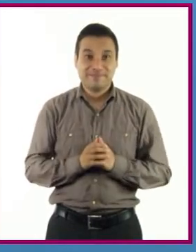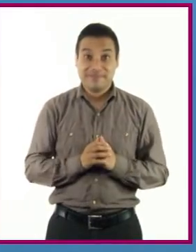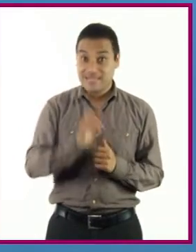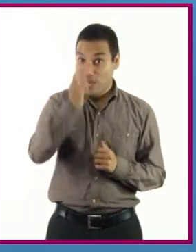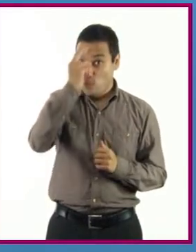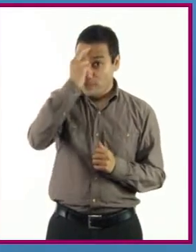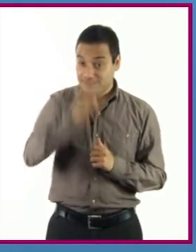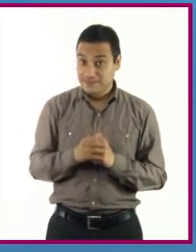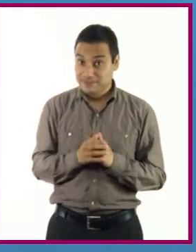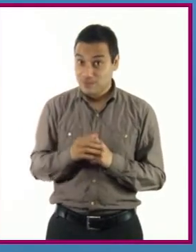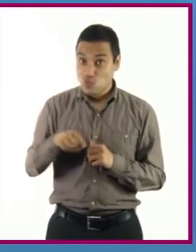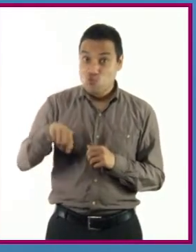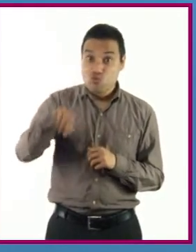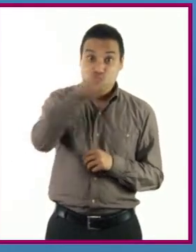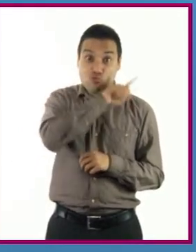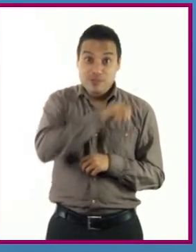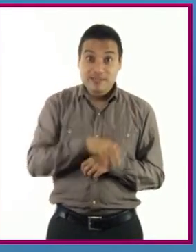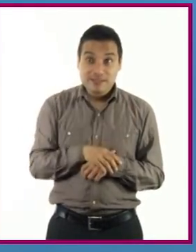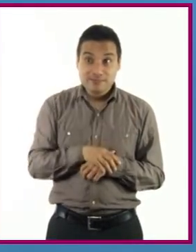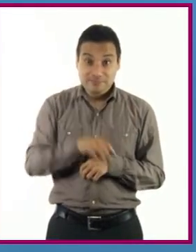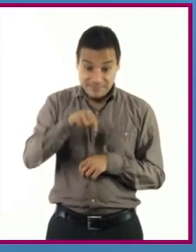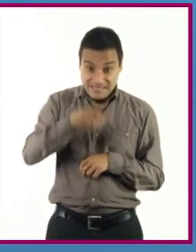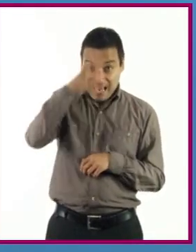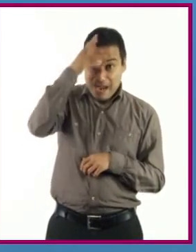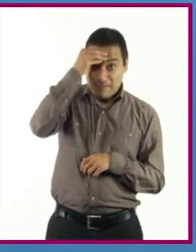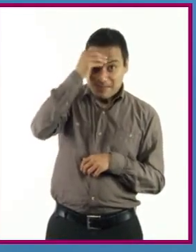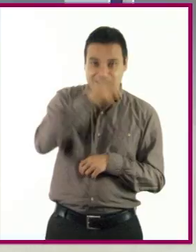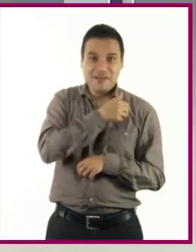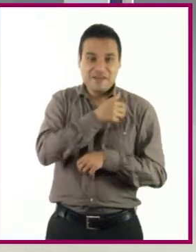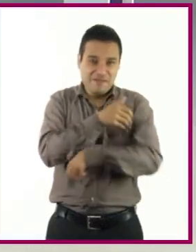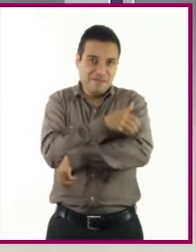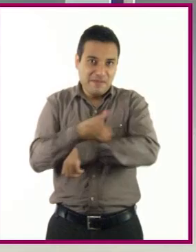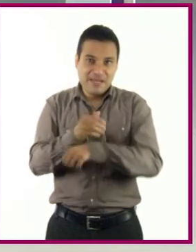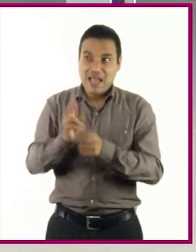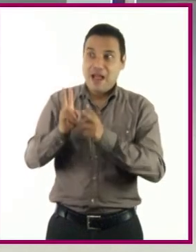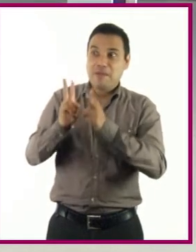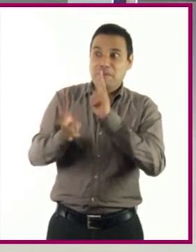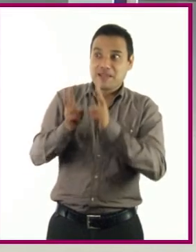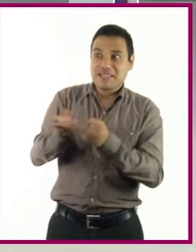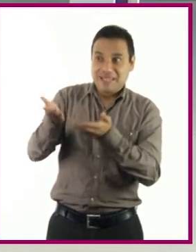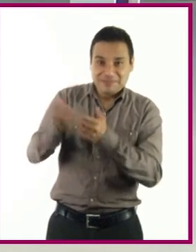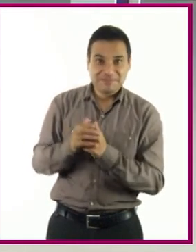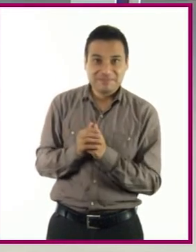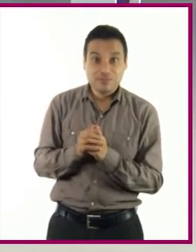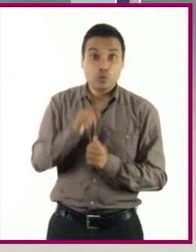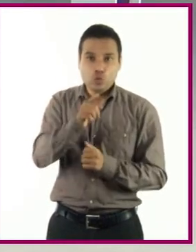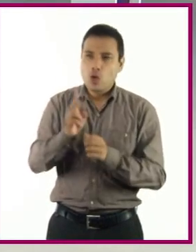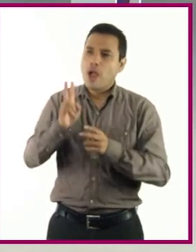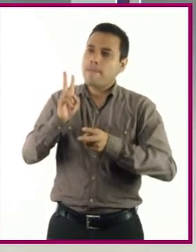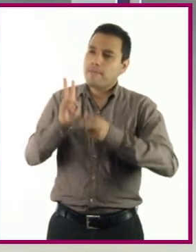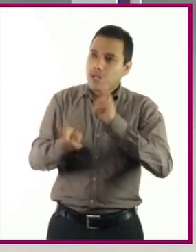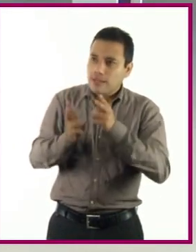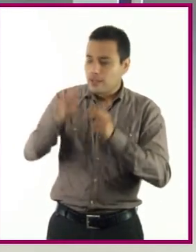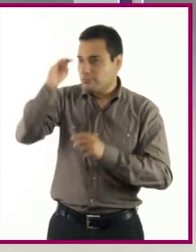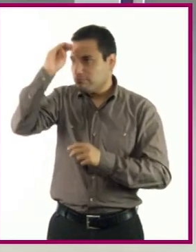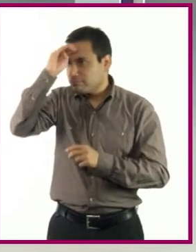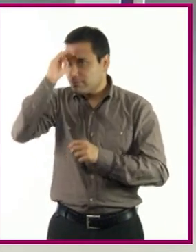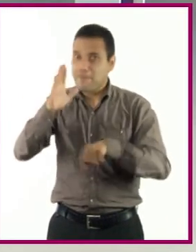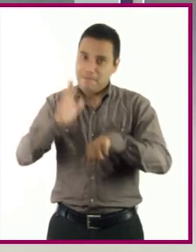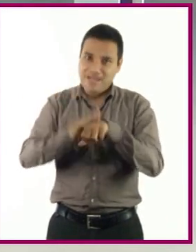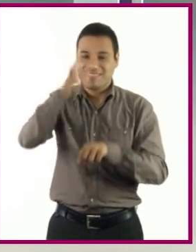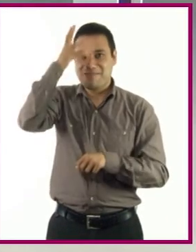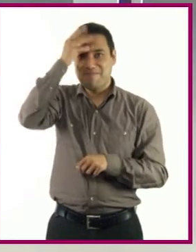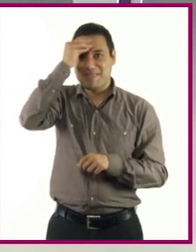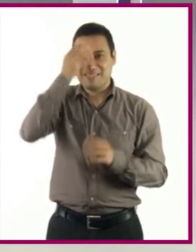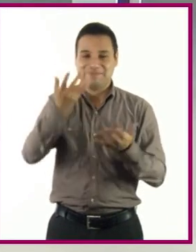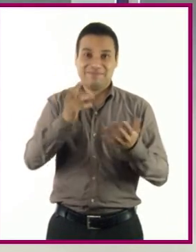Recuerden compartir con sus familiares lo que han aprendido el día de hoy, porque al dialogar y reflexionar juntos aprendemos más